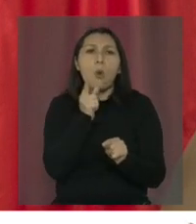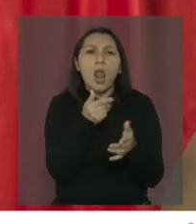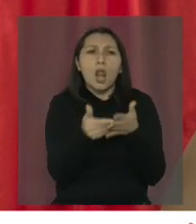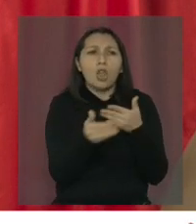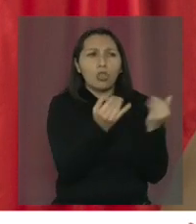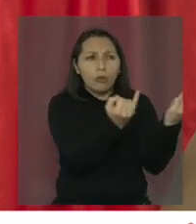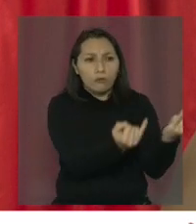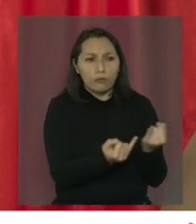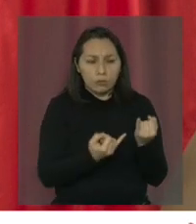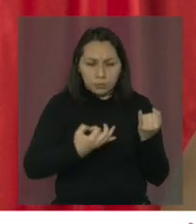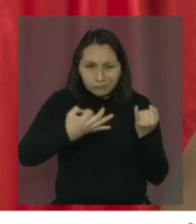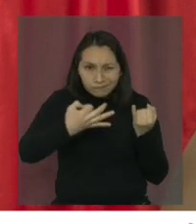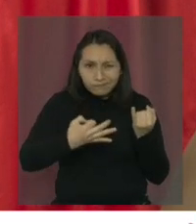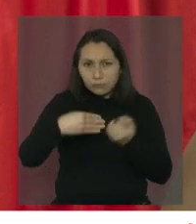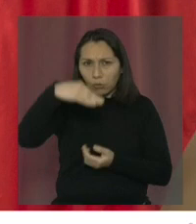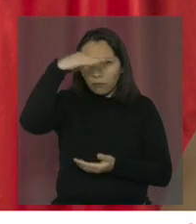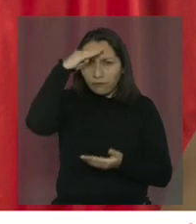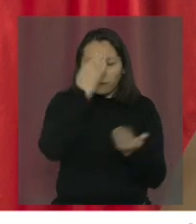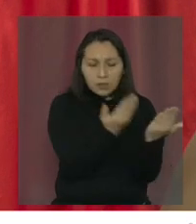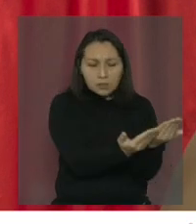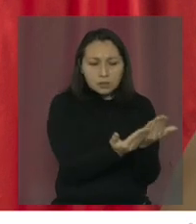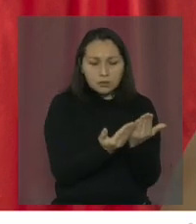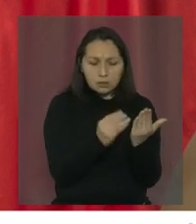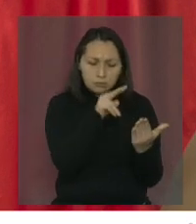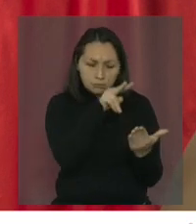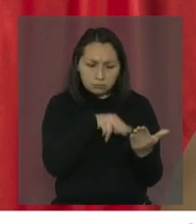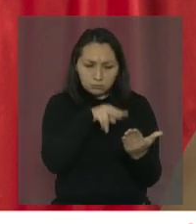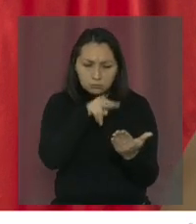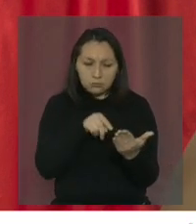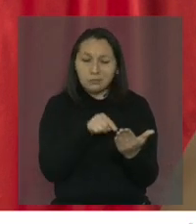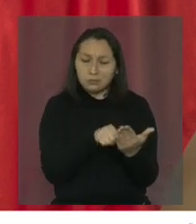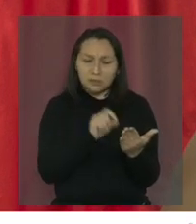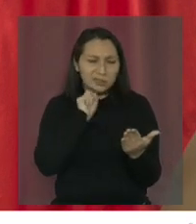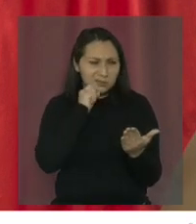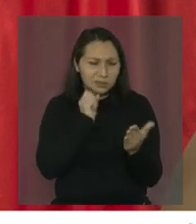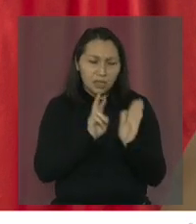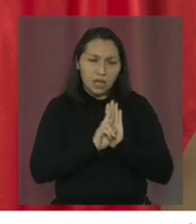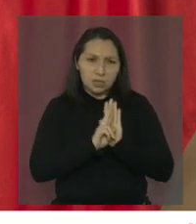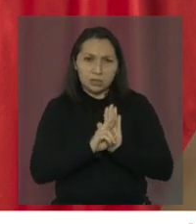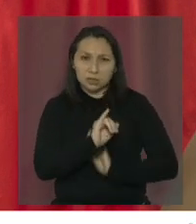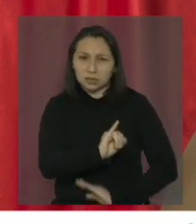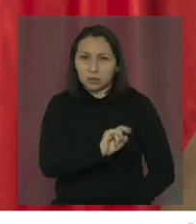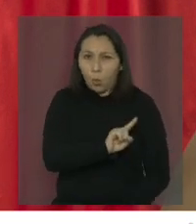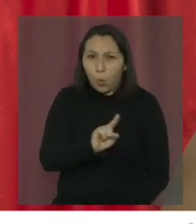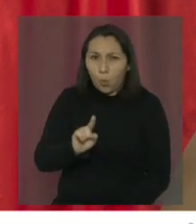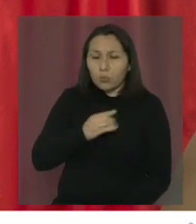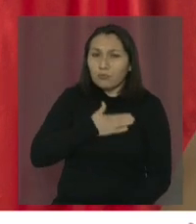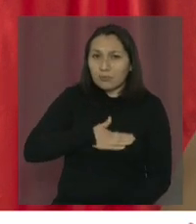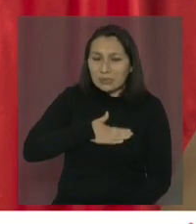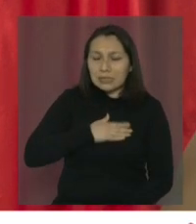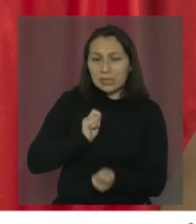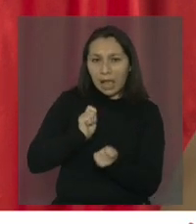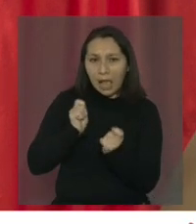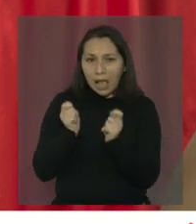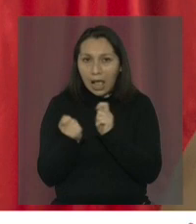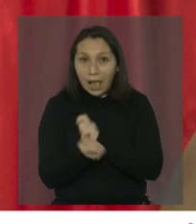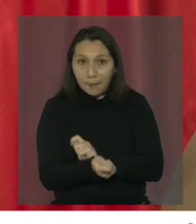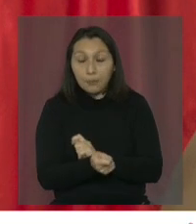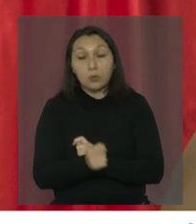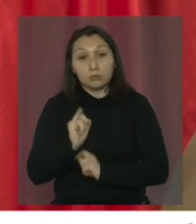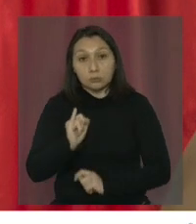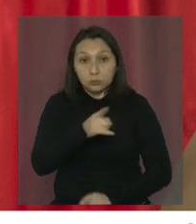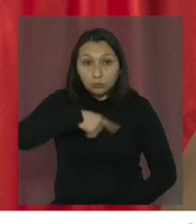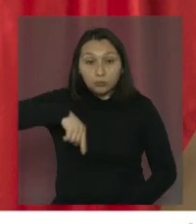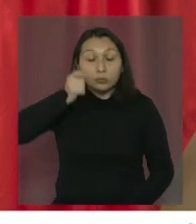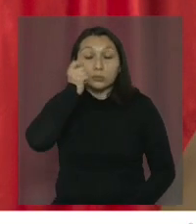fidedigna y confiable si es que este texto representa o no sus anhelos de cambio porque lo que sí